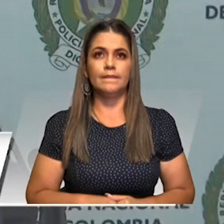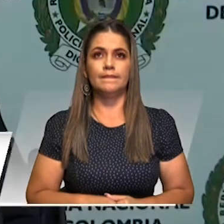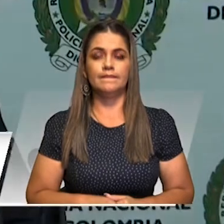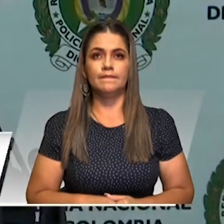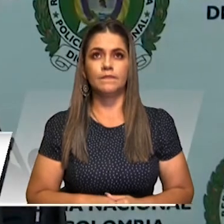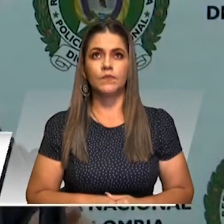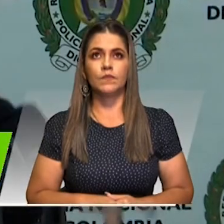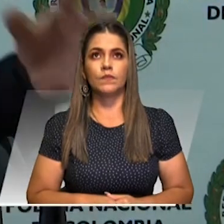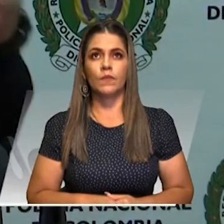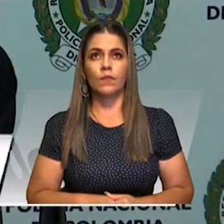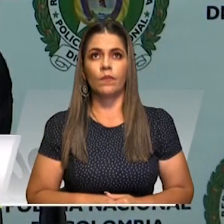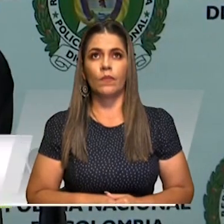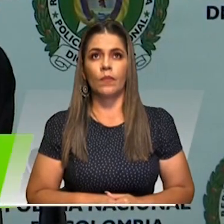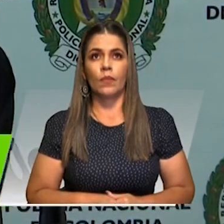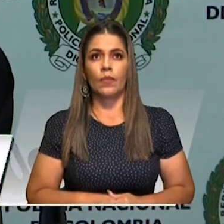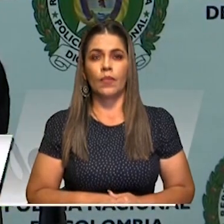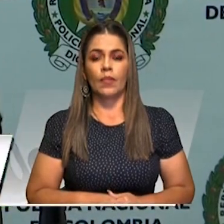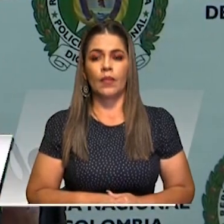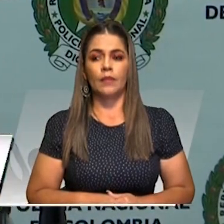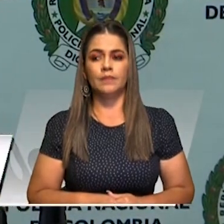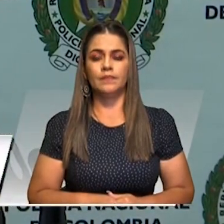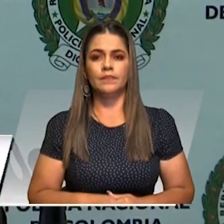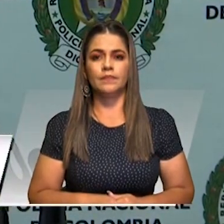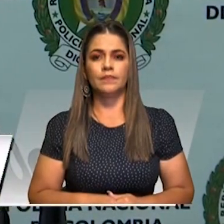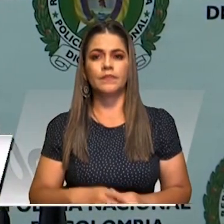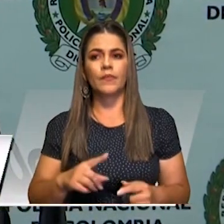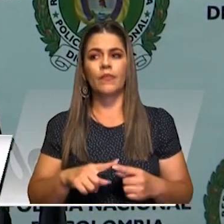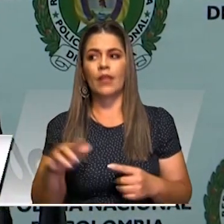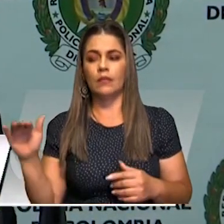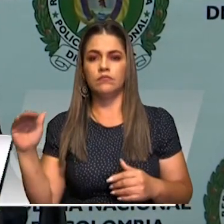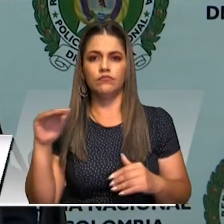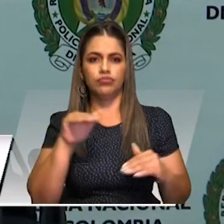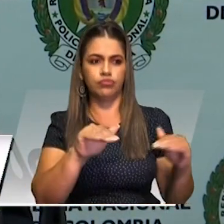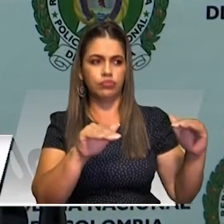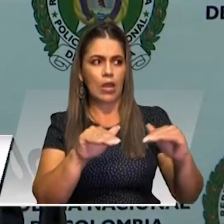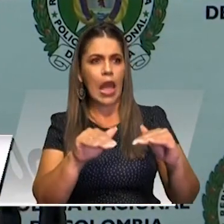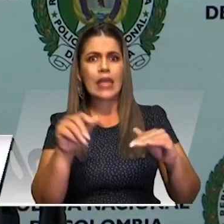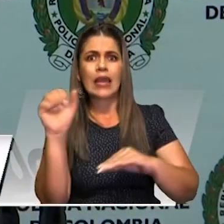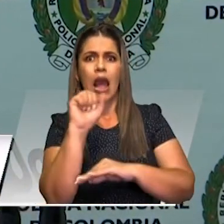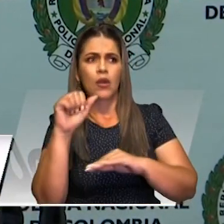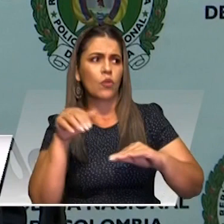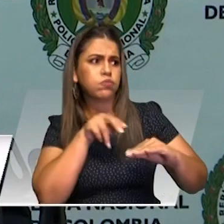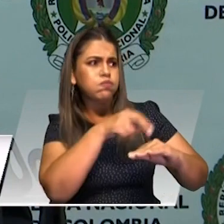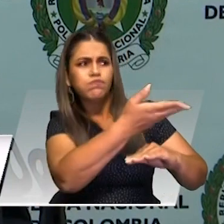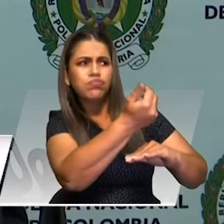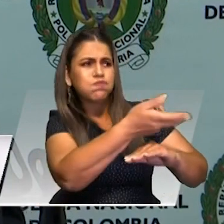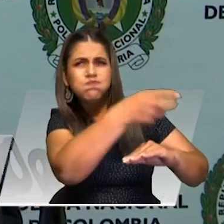Cuando las patrullas llegan, que tienen vehículo, aún está con vida.